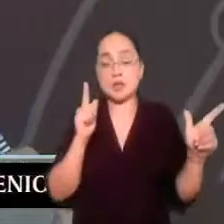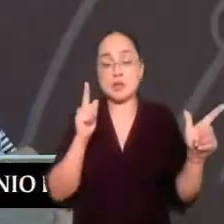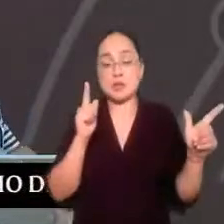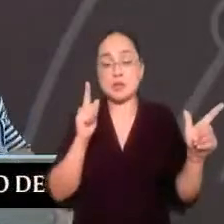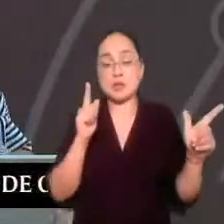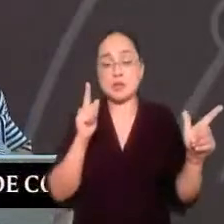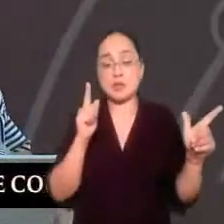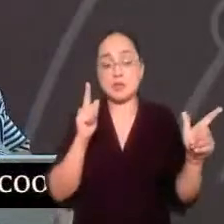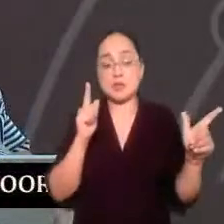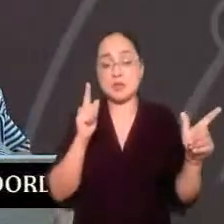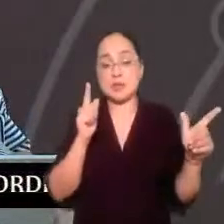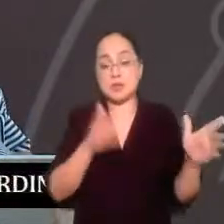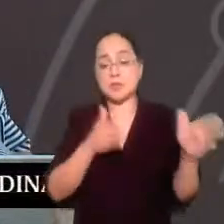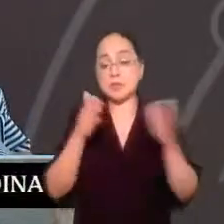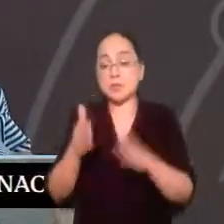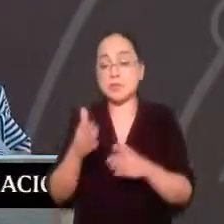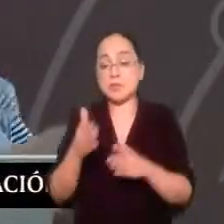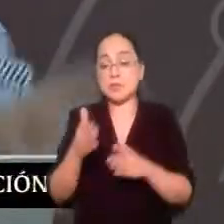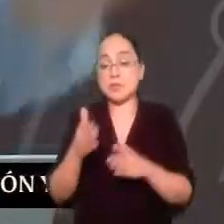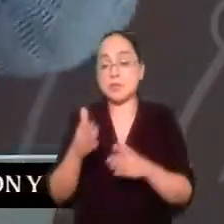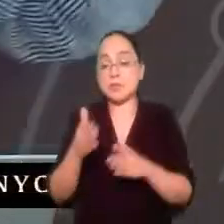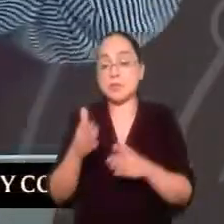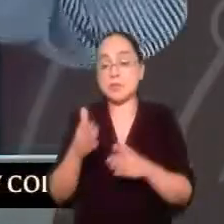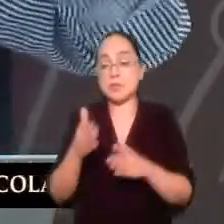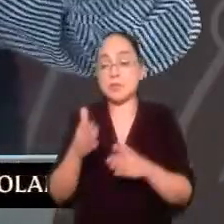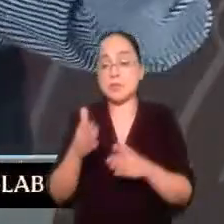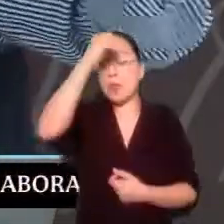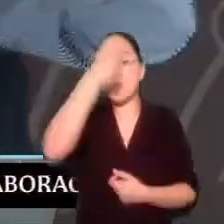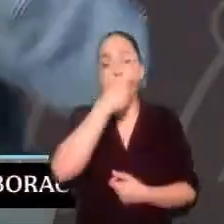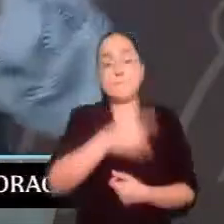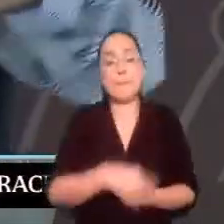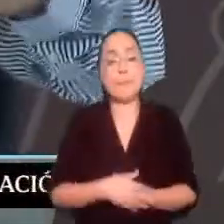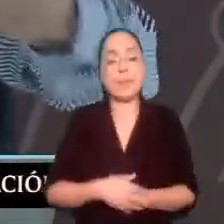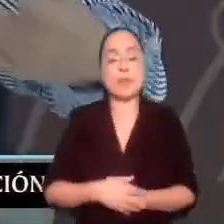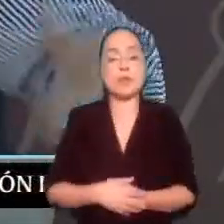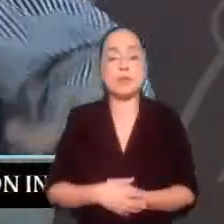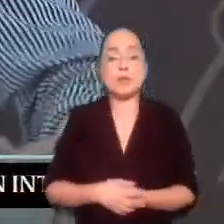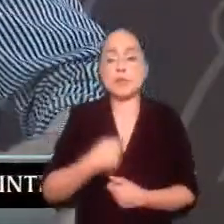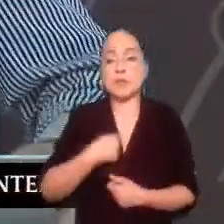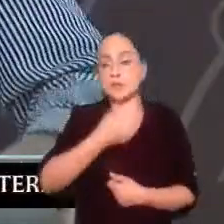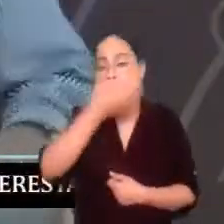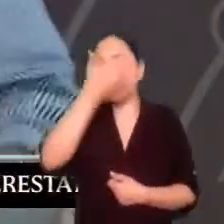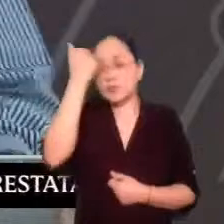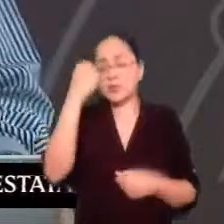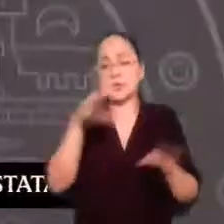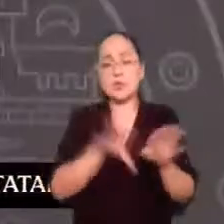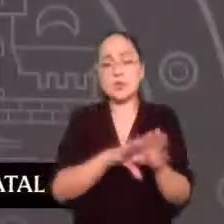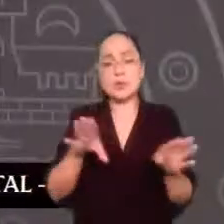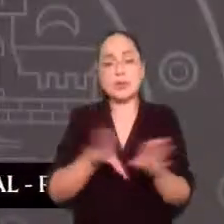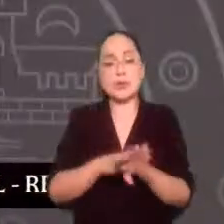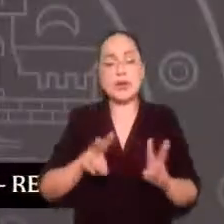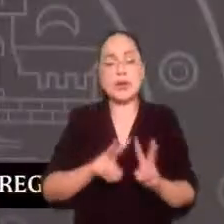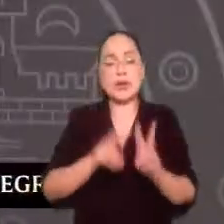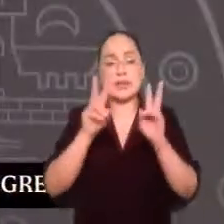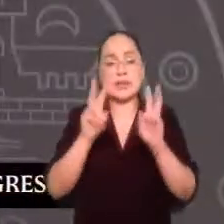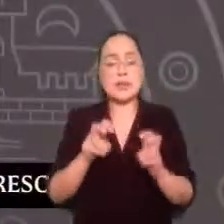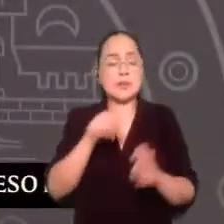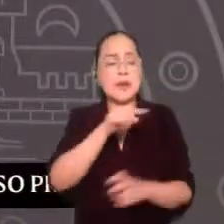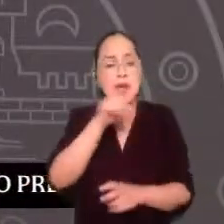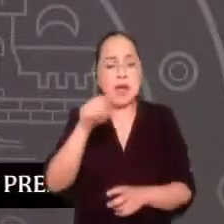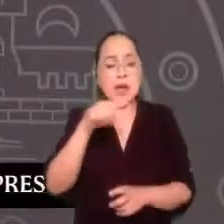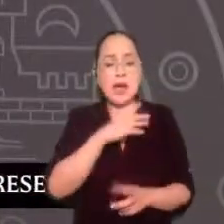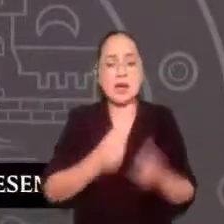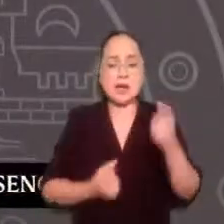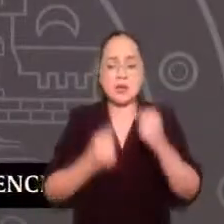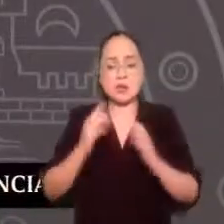U otras dijeron, escuchando, bueno, yo no sé, no señalo, pero en la polémica estuvieron. Pues a lo mejor había que escuchar